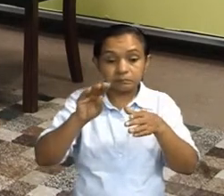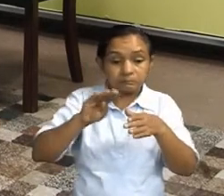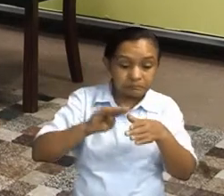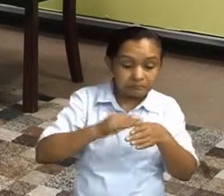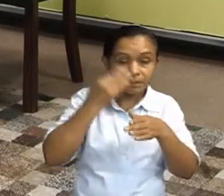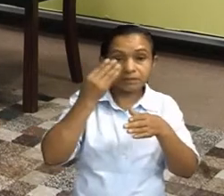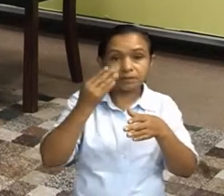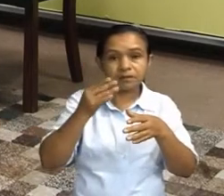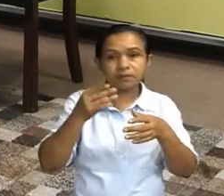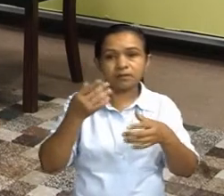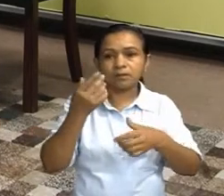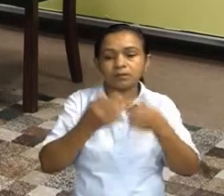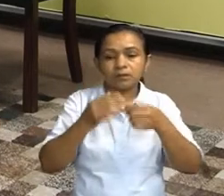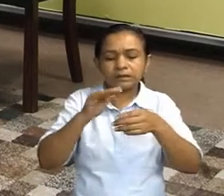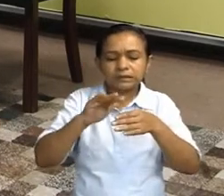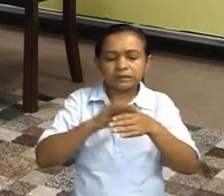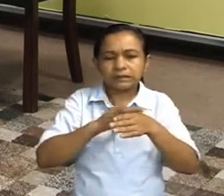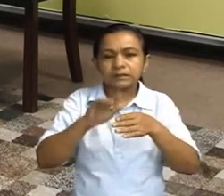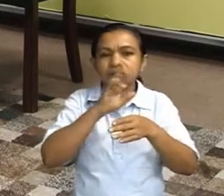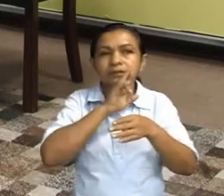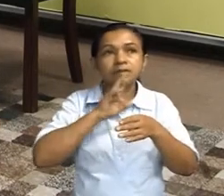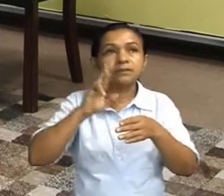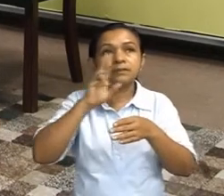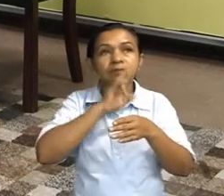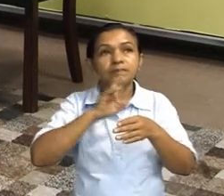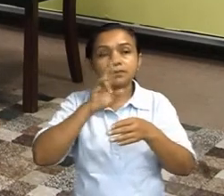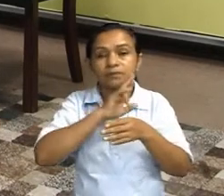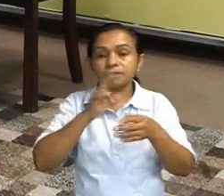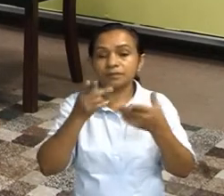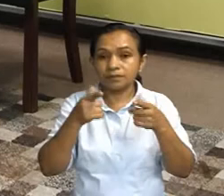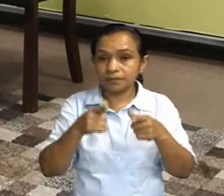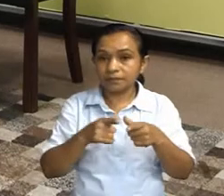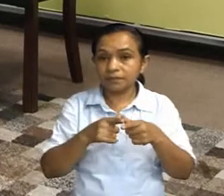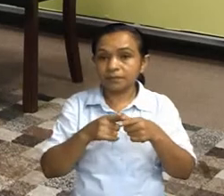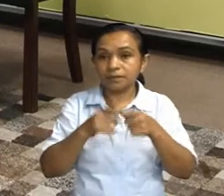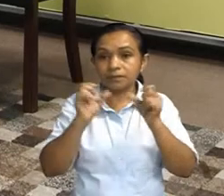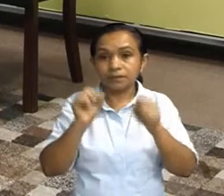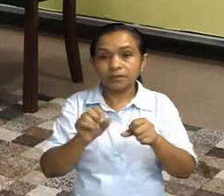crear microabrasiones o laceraciones en el área genital,